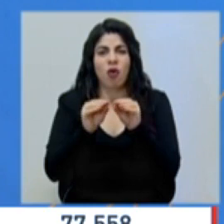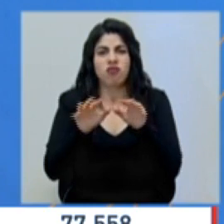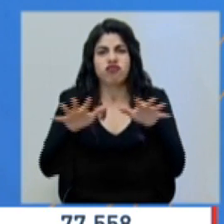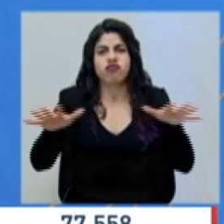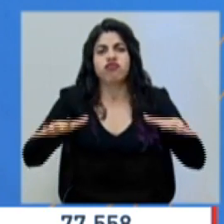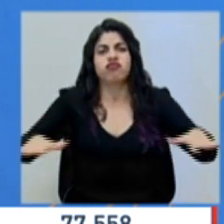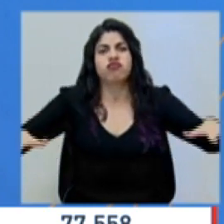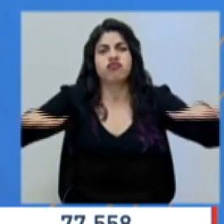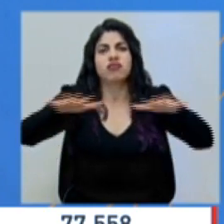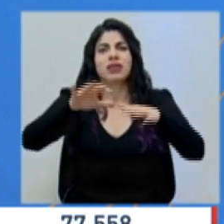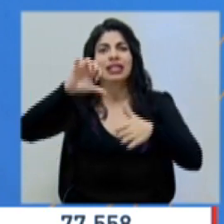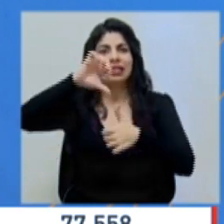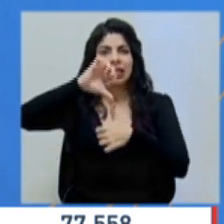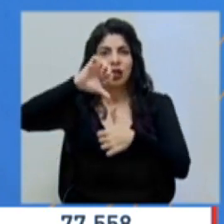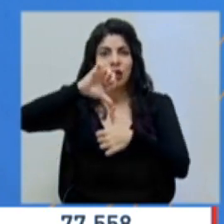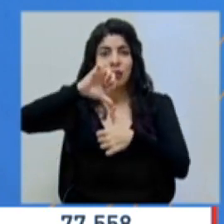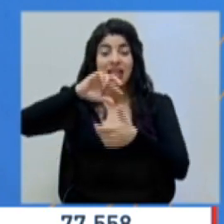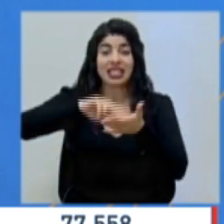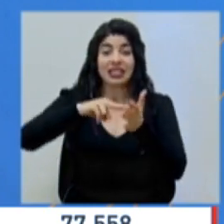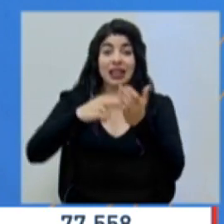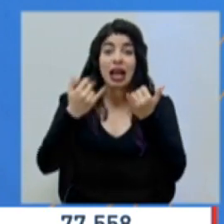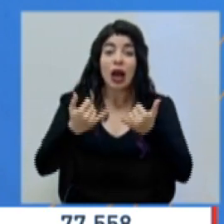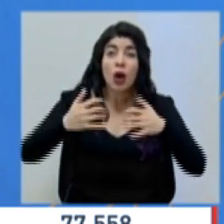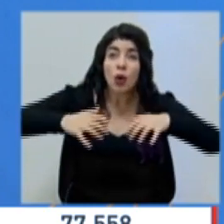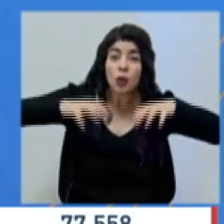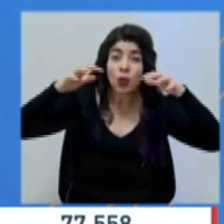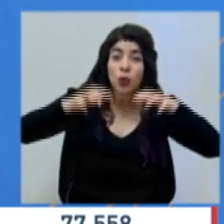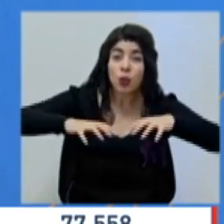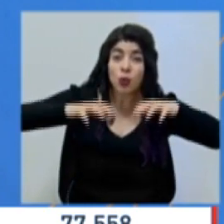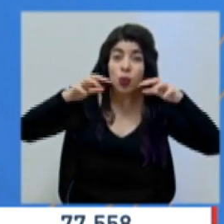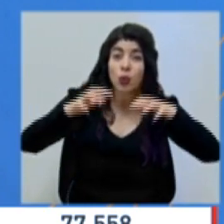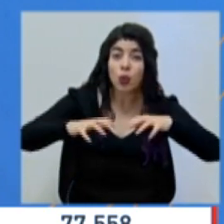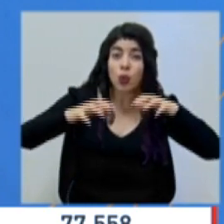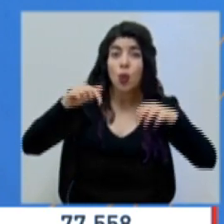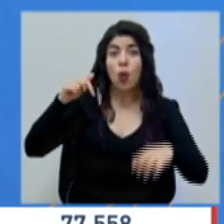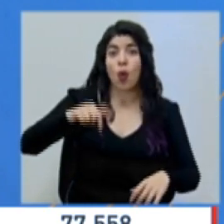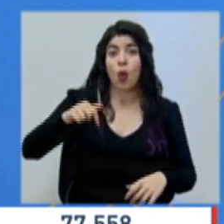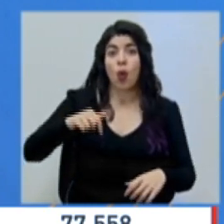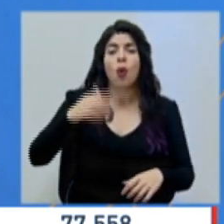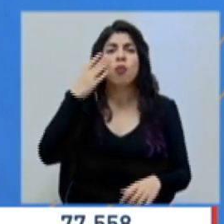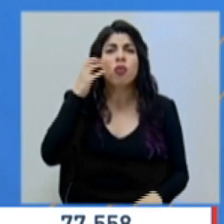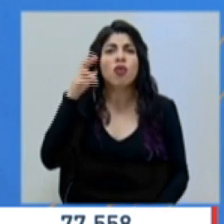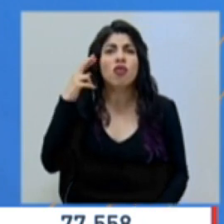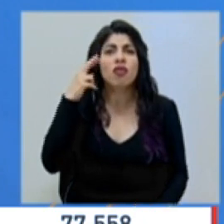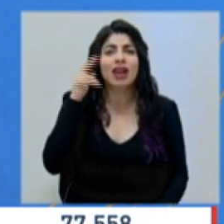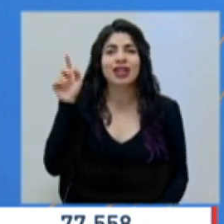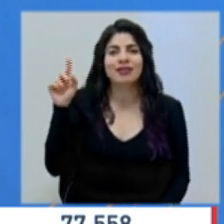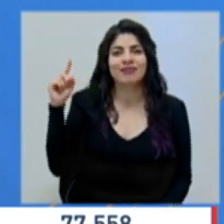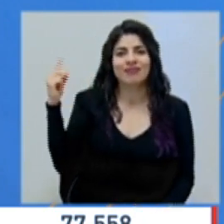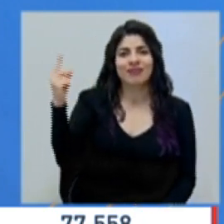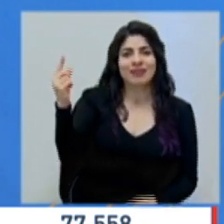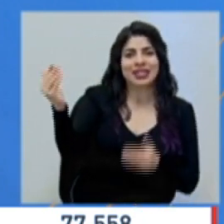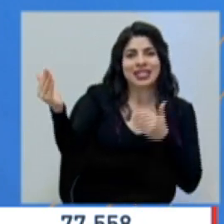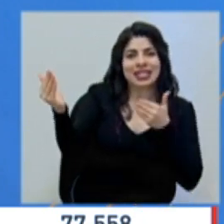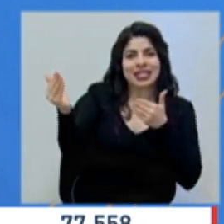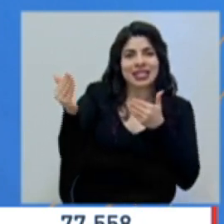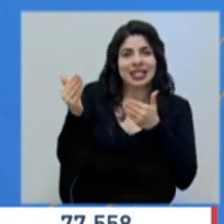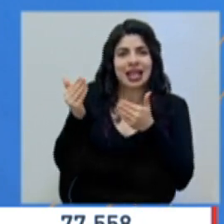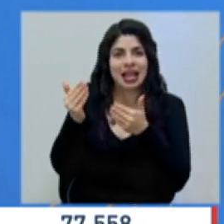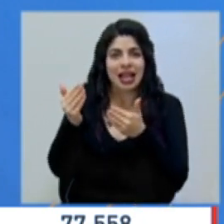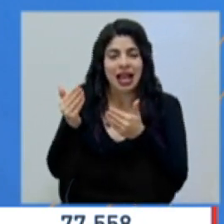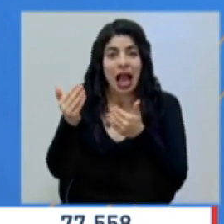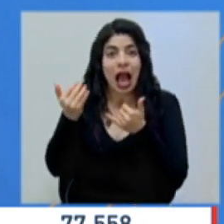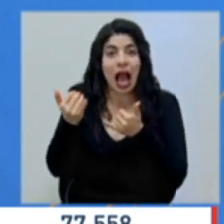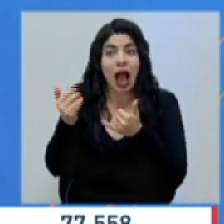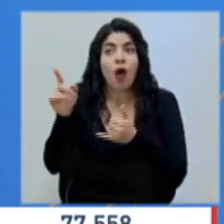que la condición de temporal que hemos tenido hoy básicamente ya se debe a la cercanía de este sistema, dado que está en la